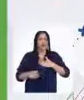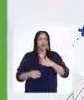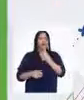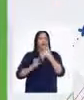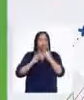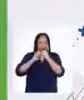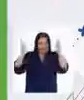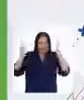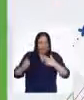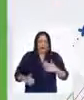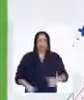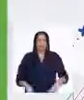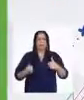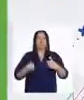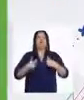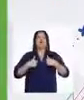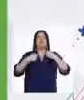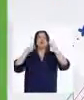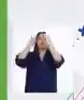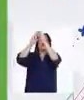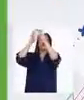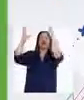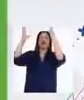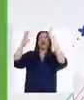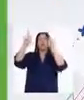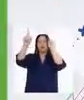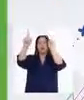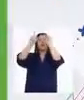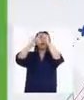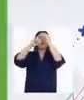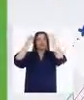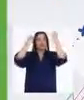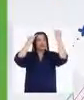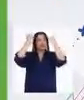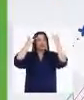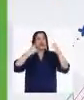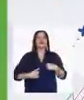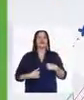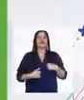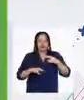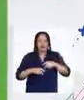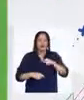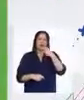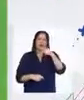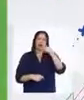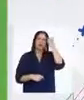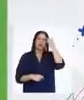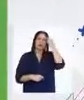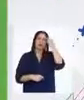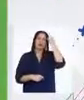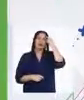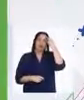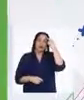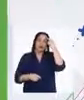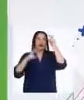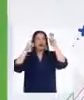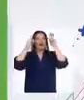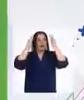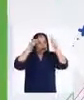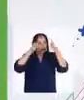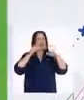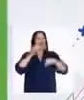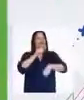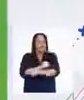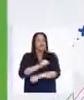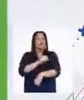día, o lo que soñaba, lo que pensaba o comía pensando, era todo el fútbol, ¿no? Así